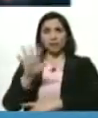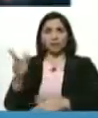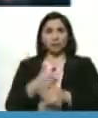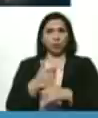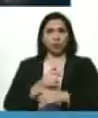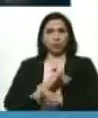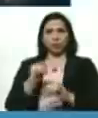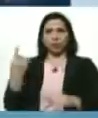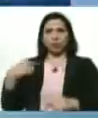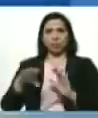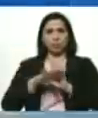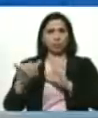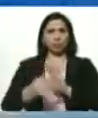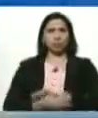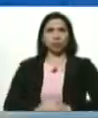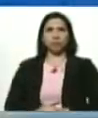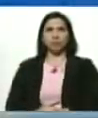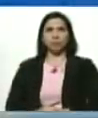la constituyente